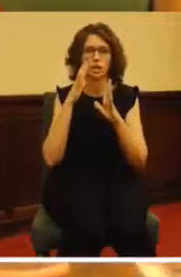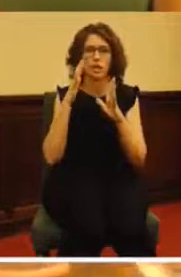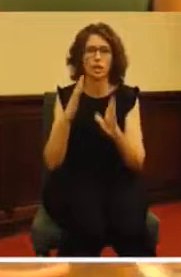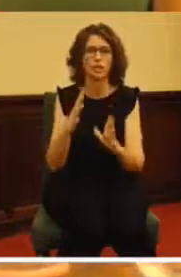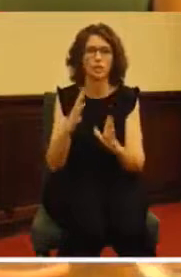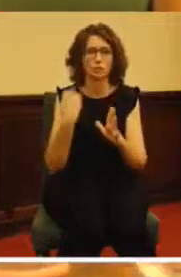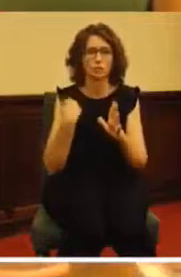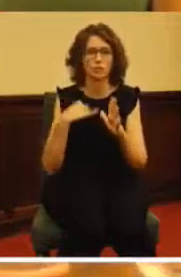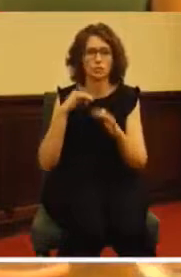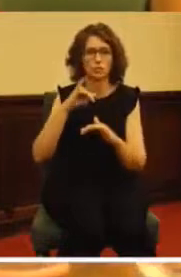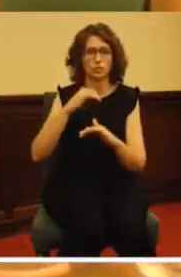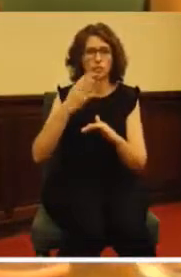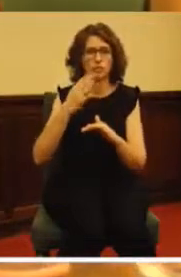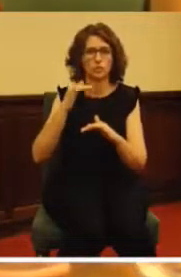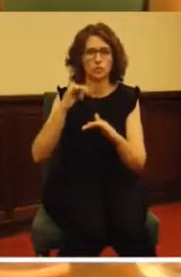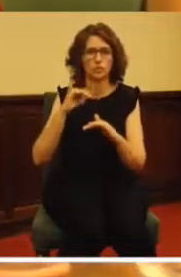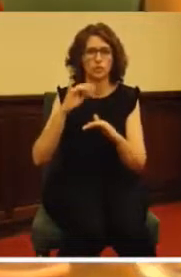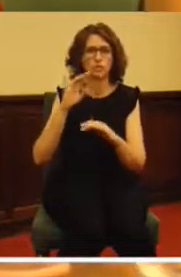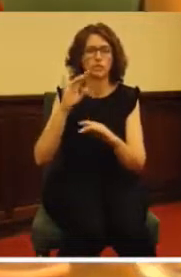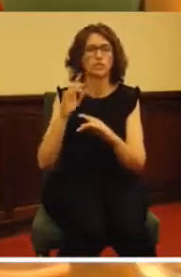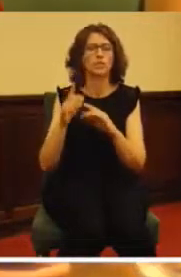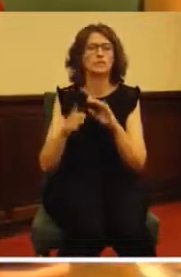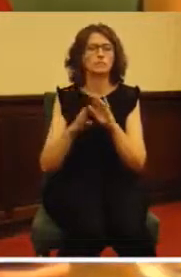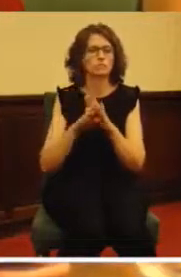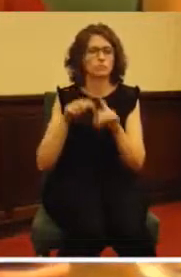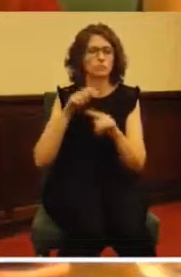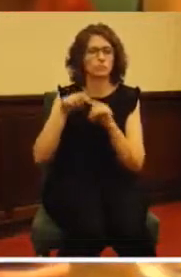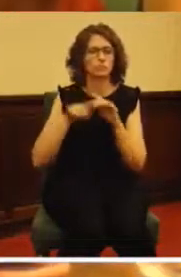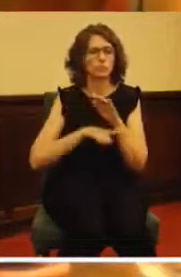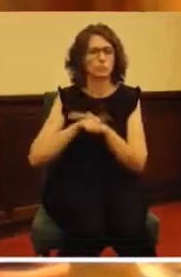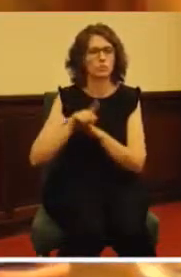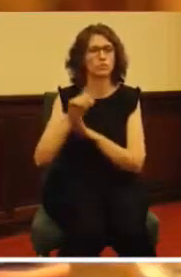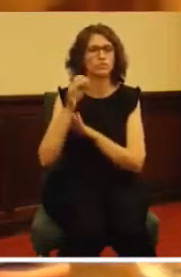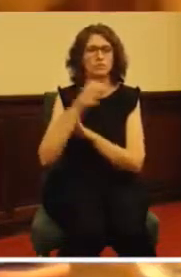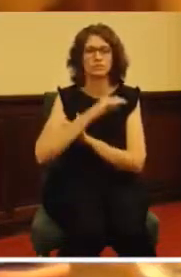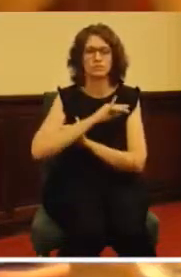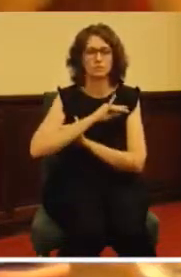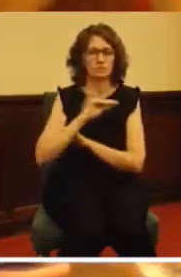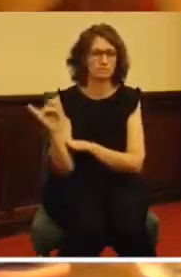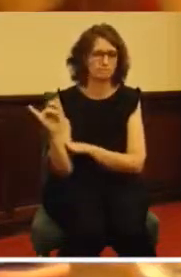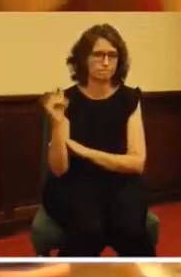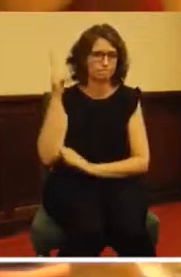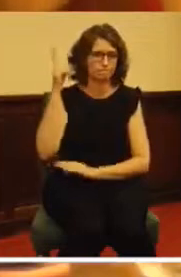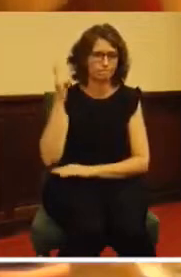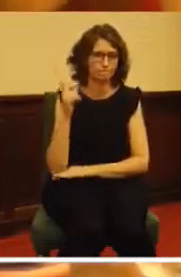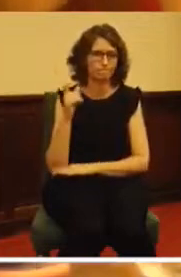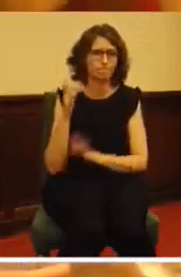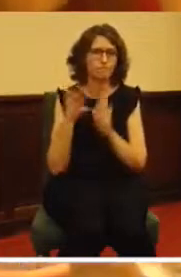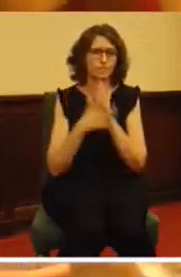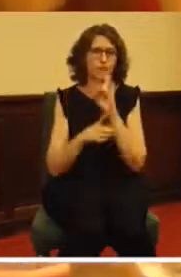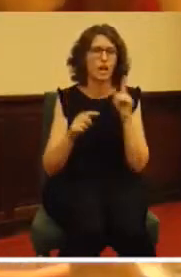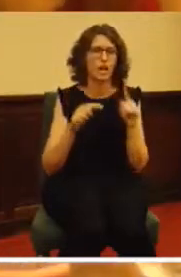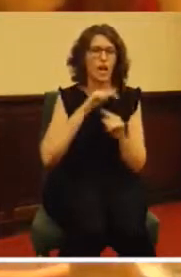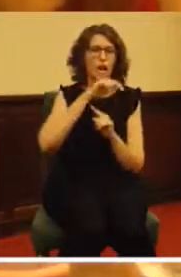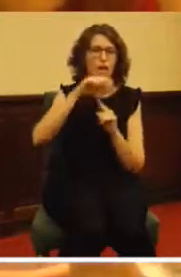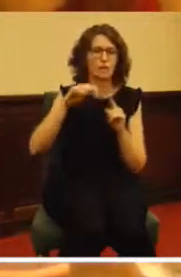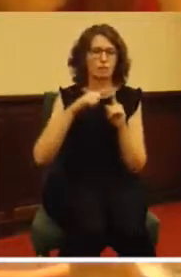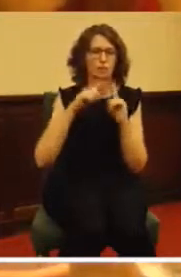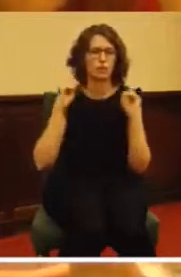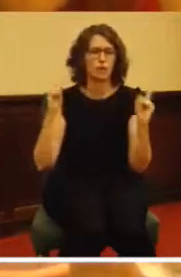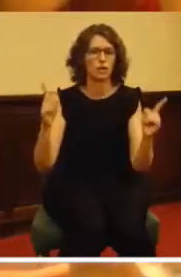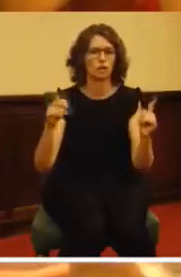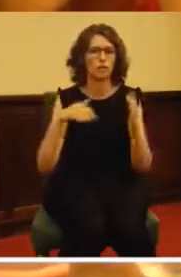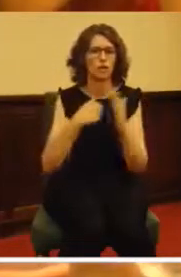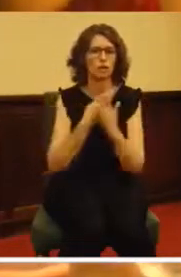del IBI iba a subir sí o sí. Y además una subida anual cuantiosa, una subida de